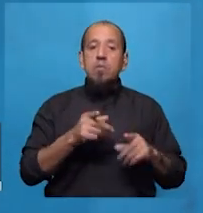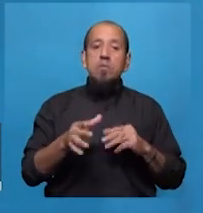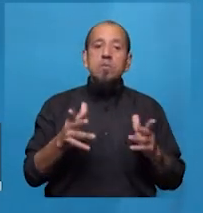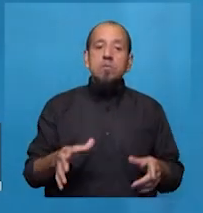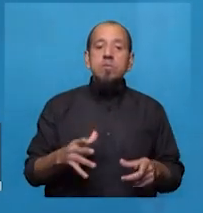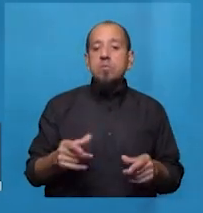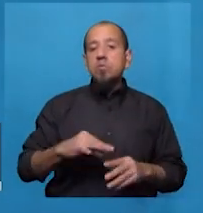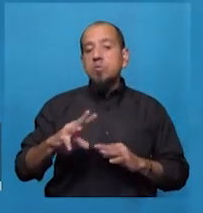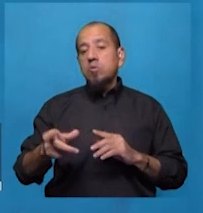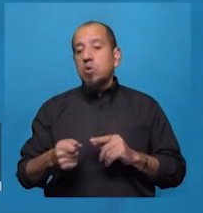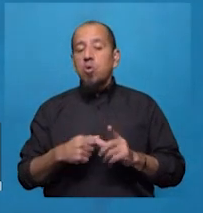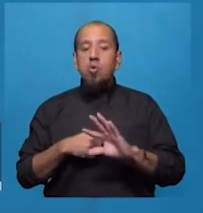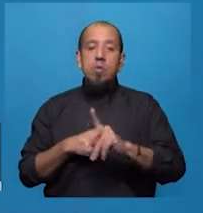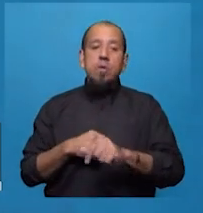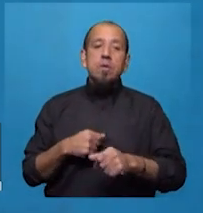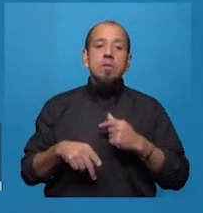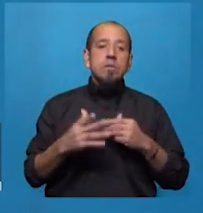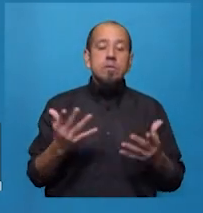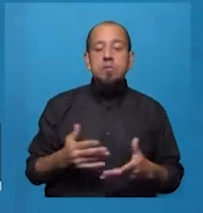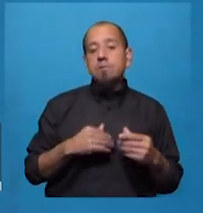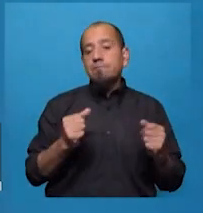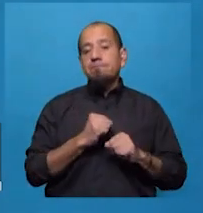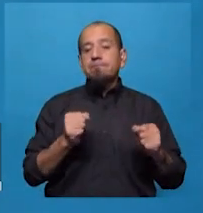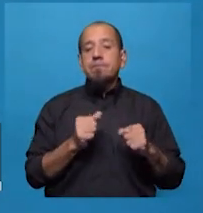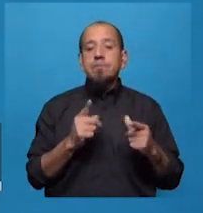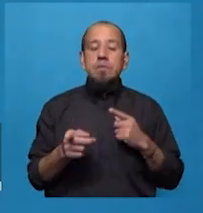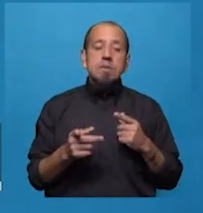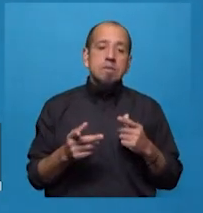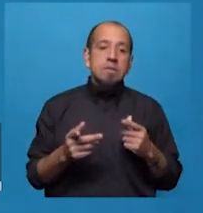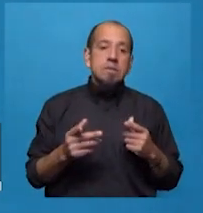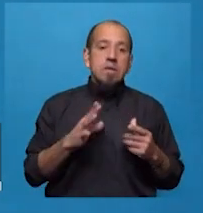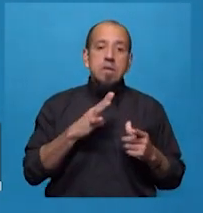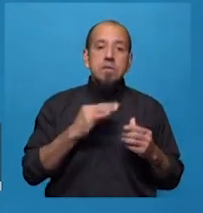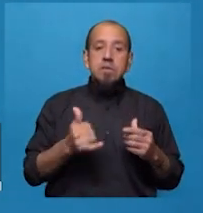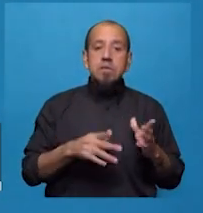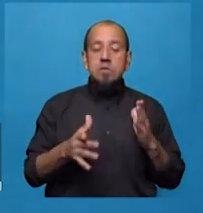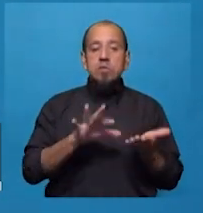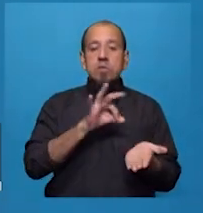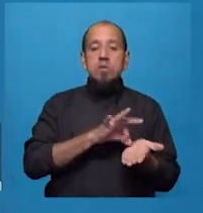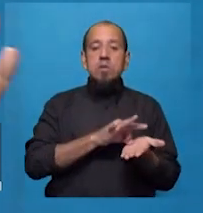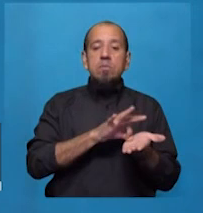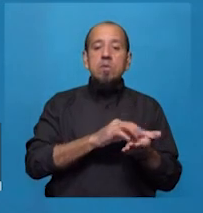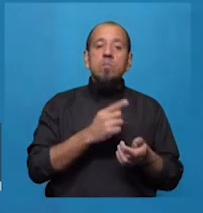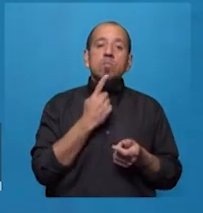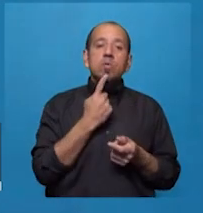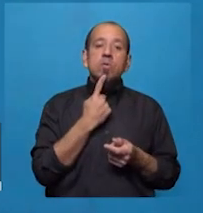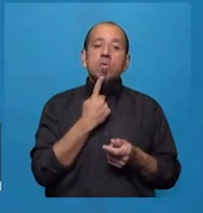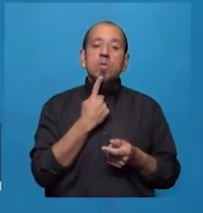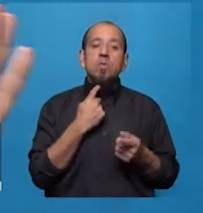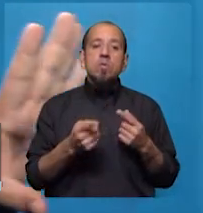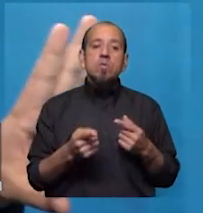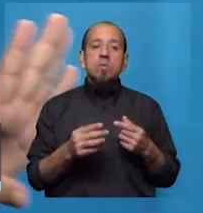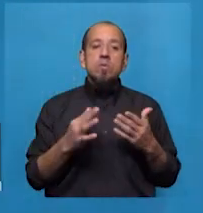comete un delito una falta eso explota no yo creo que ahí tiene que haber una madurez del sistema político de cómo hacer un un